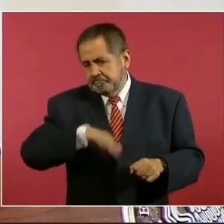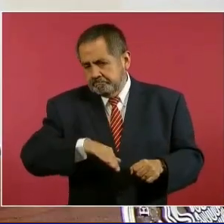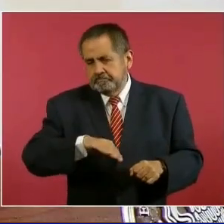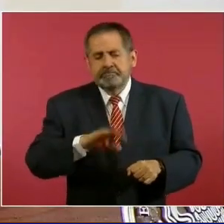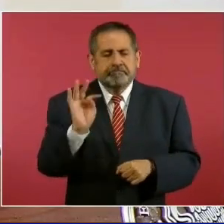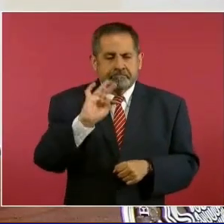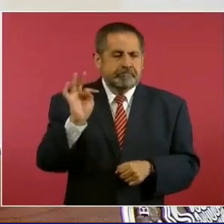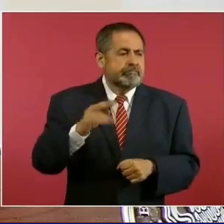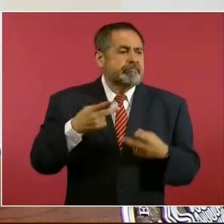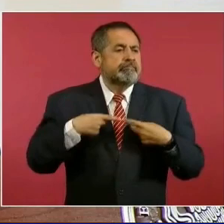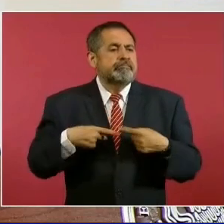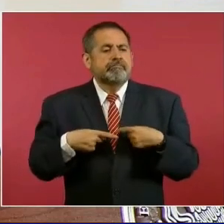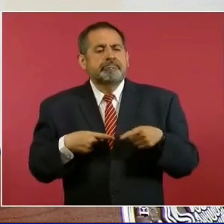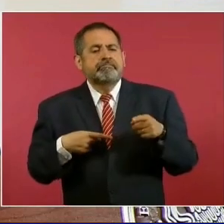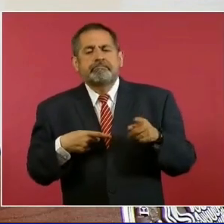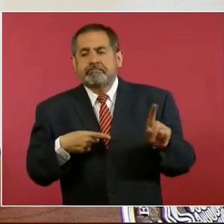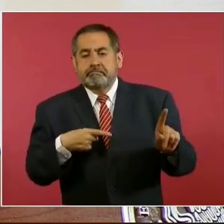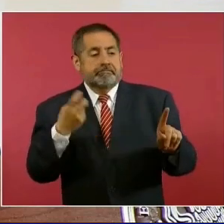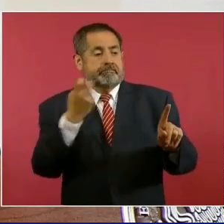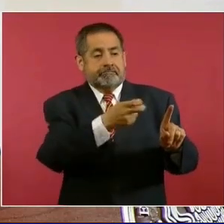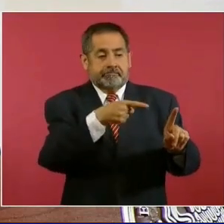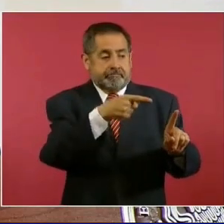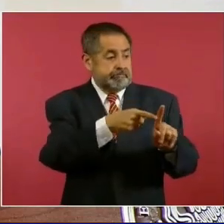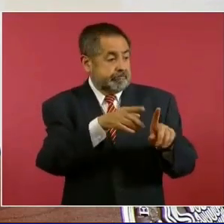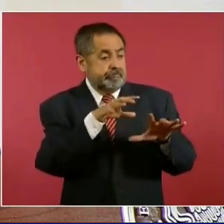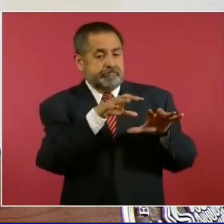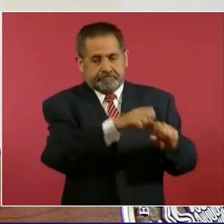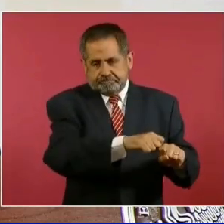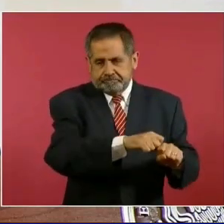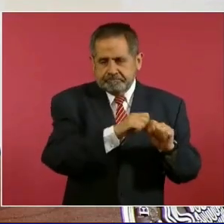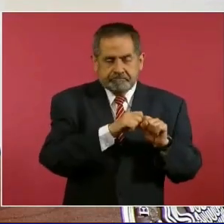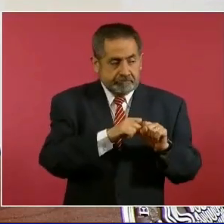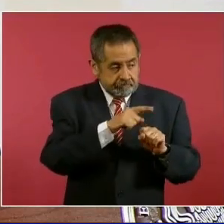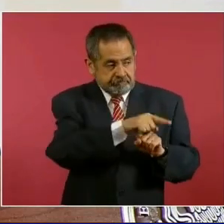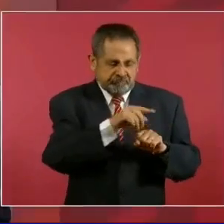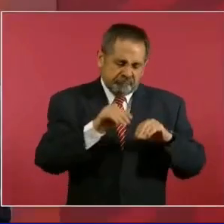de la persona acusada de un delito